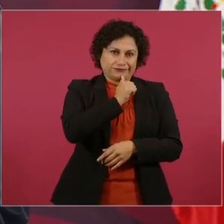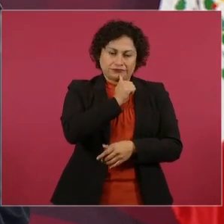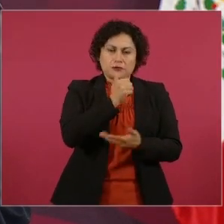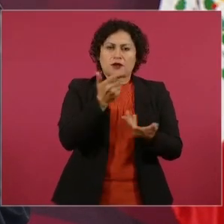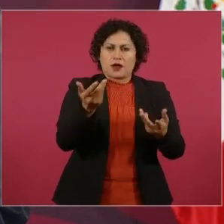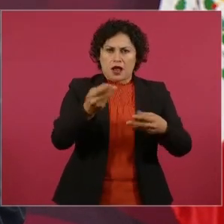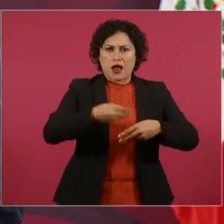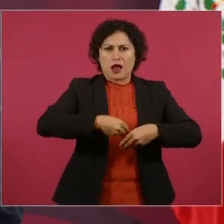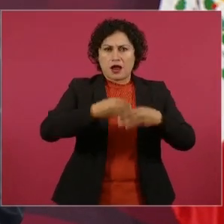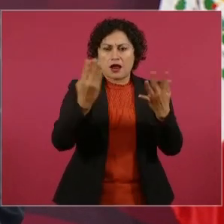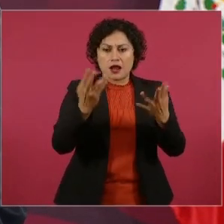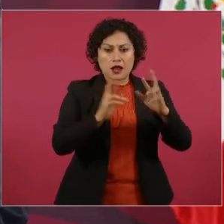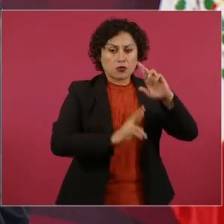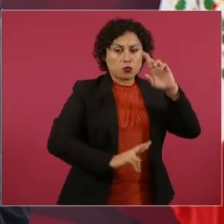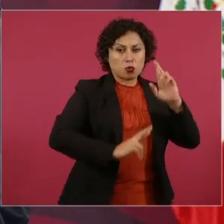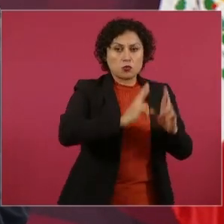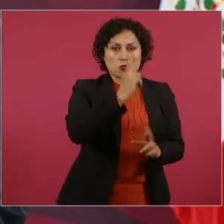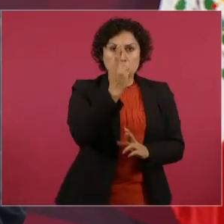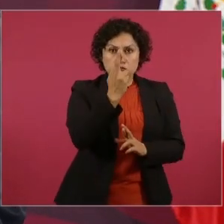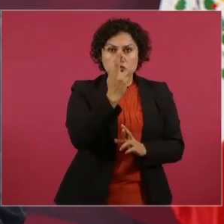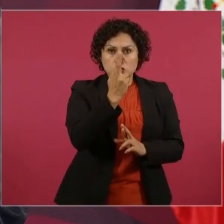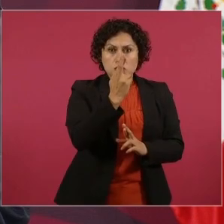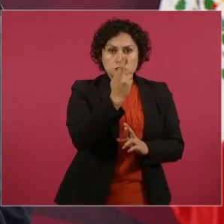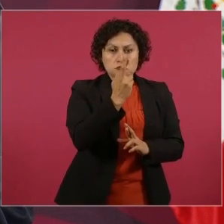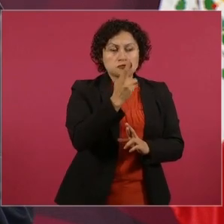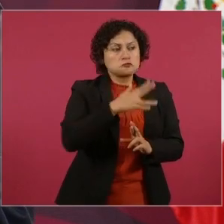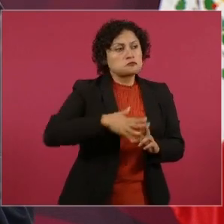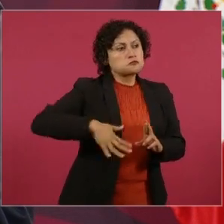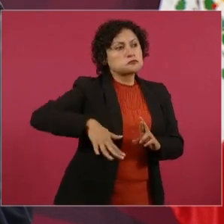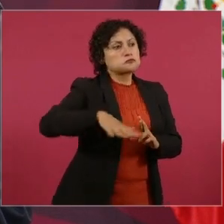en lo social Pero en lo político